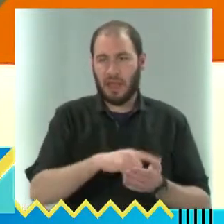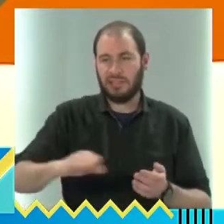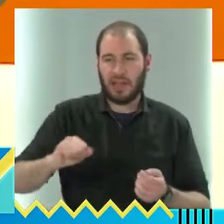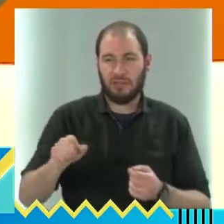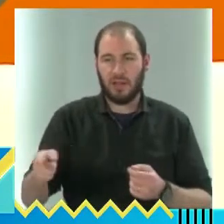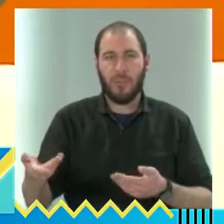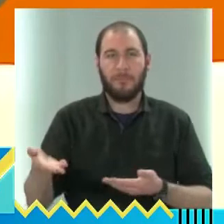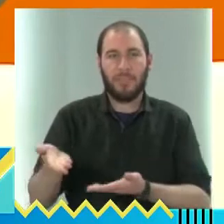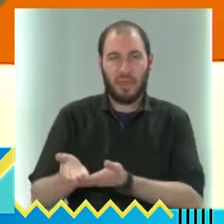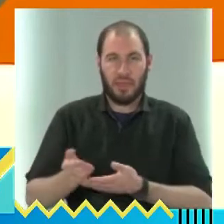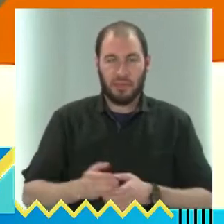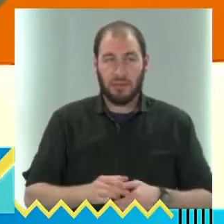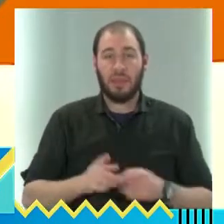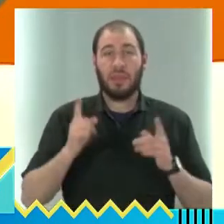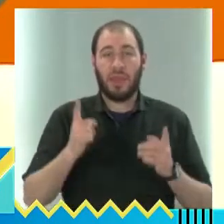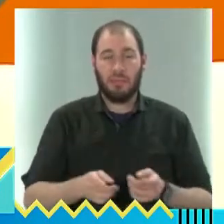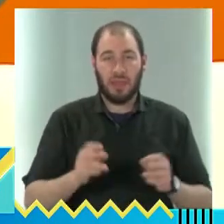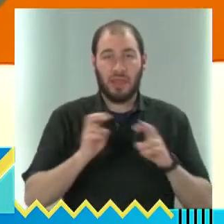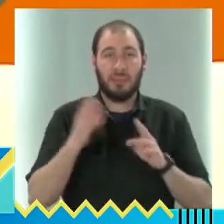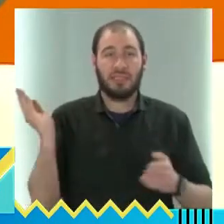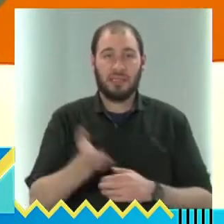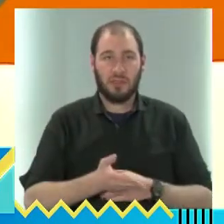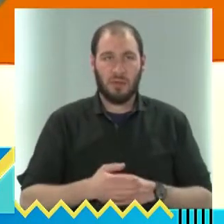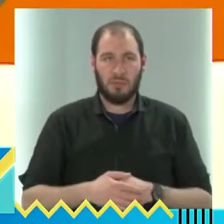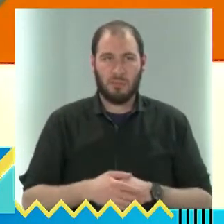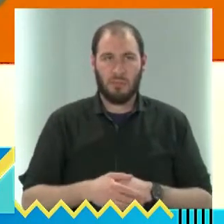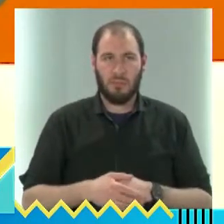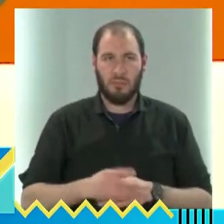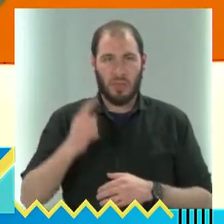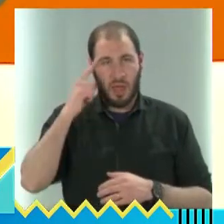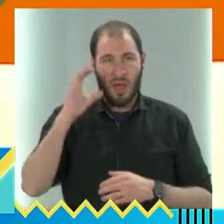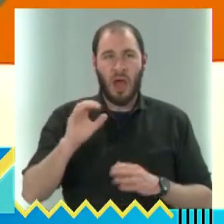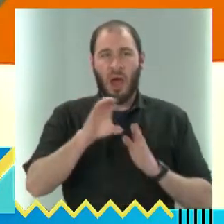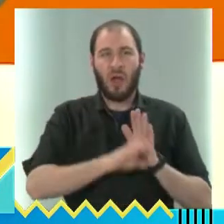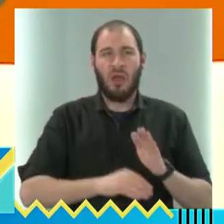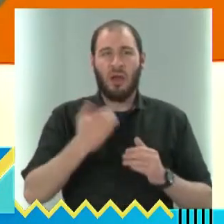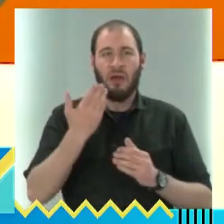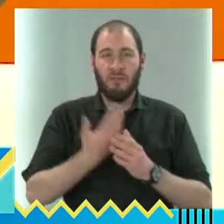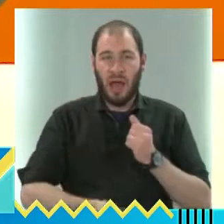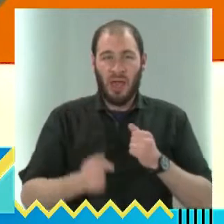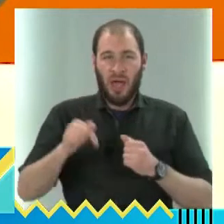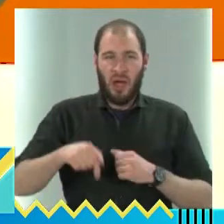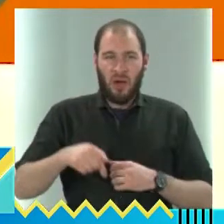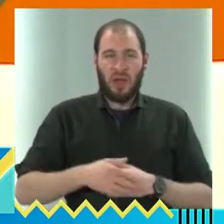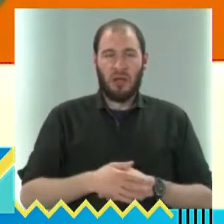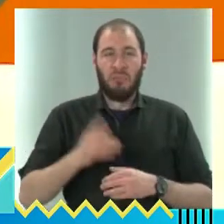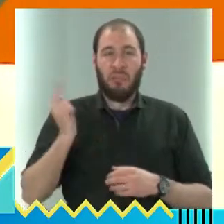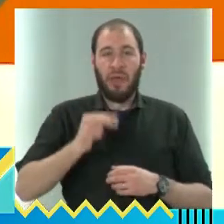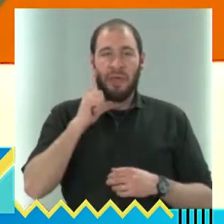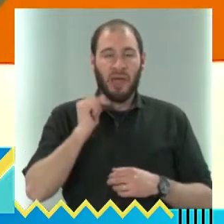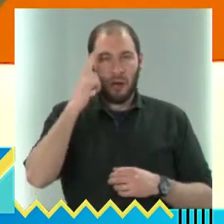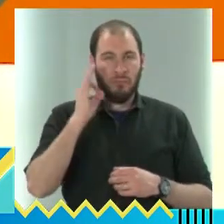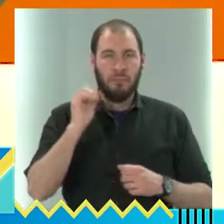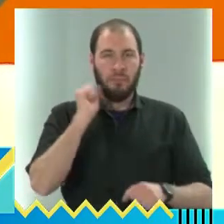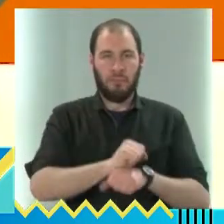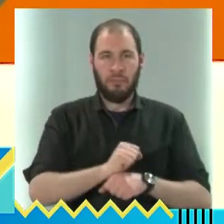hacia quien lo pide. Por otro lado, también el tema de las sanciones. Recordemos que el Código de Faltas actual dispone de 90 días de